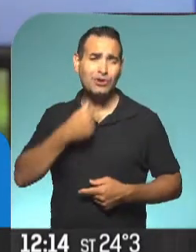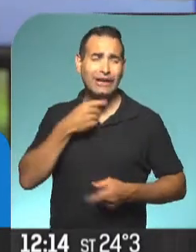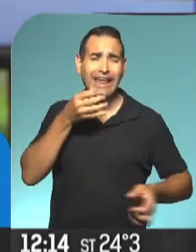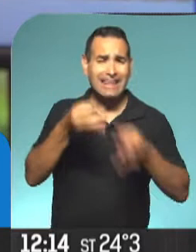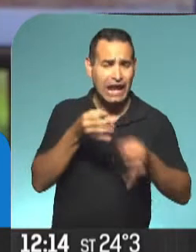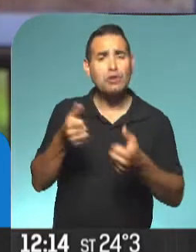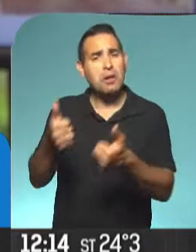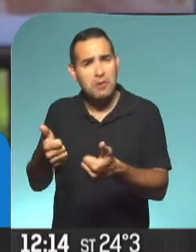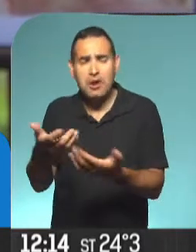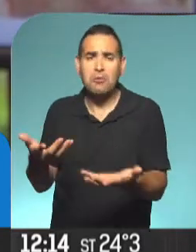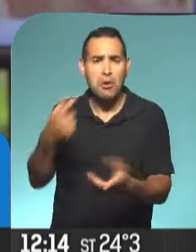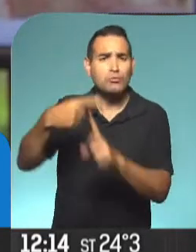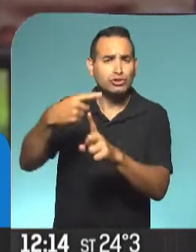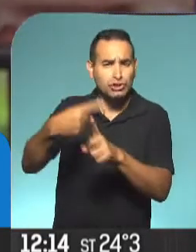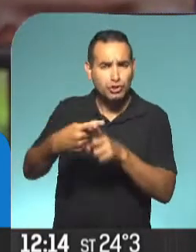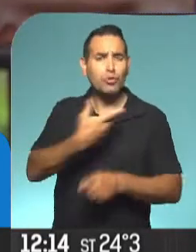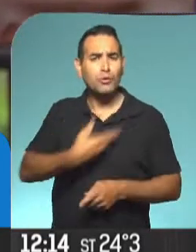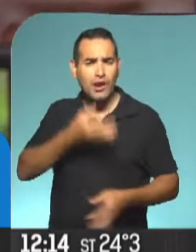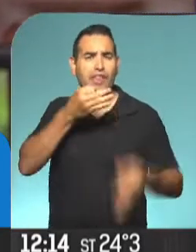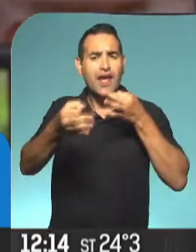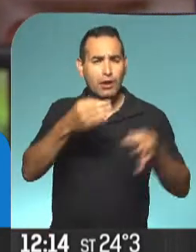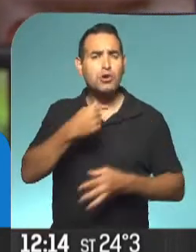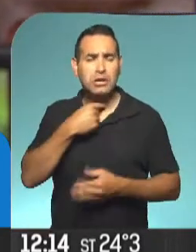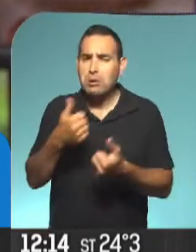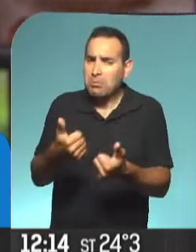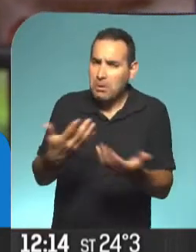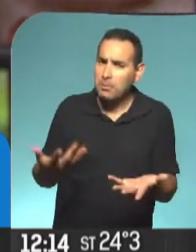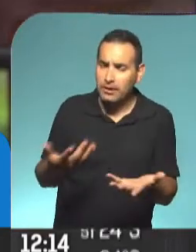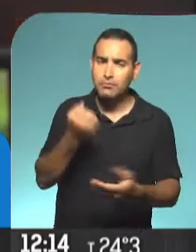lo rescato, me parece que es positivo, entiendo que dialogar,